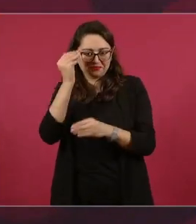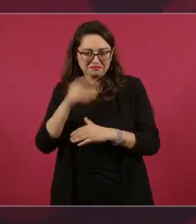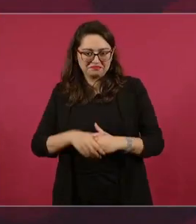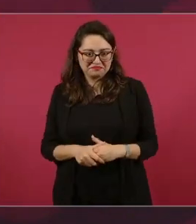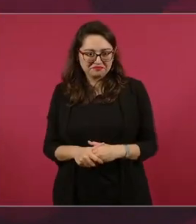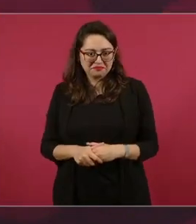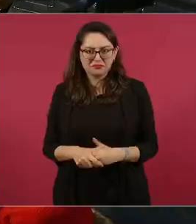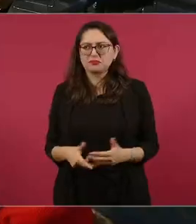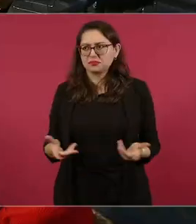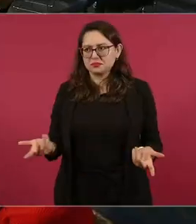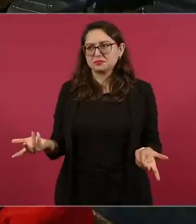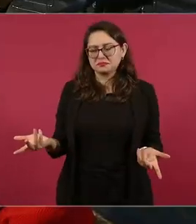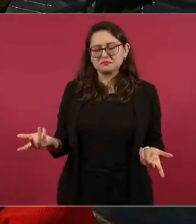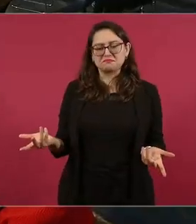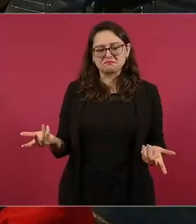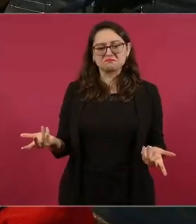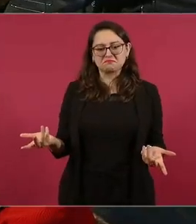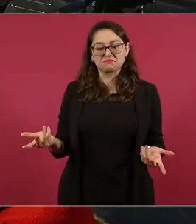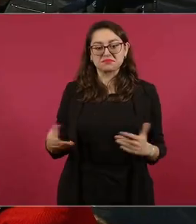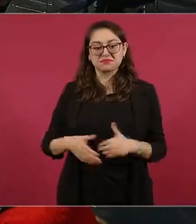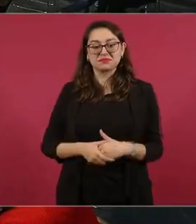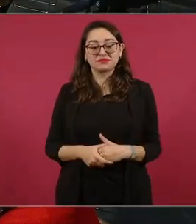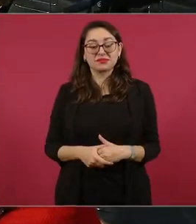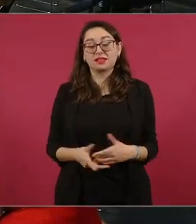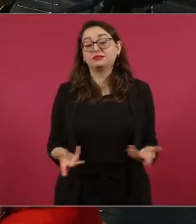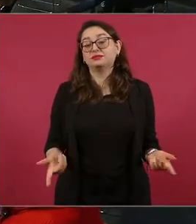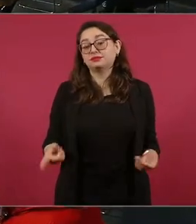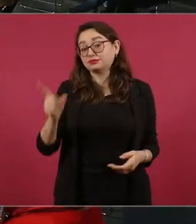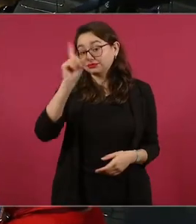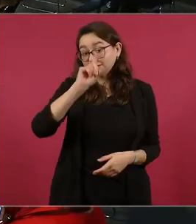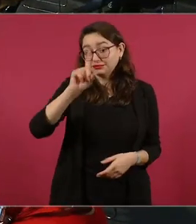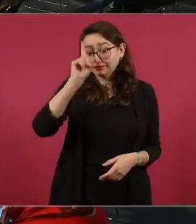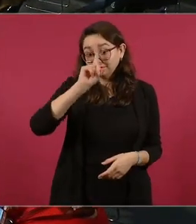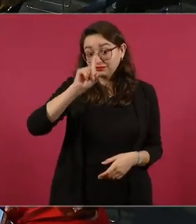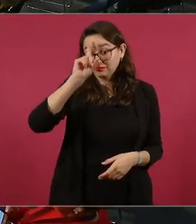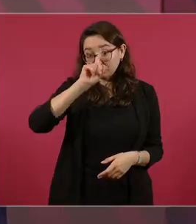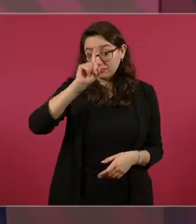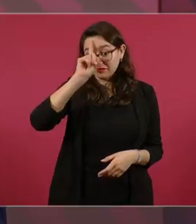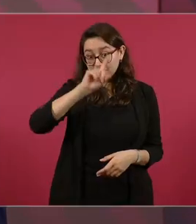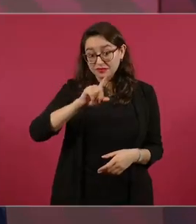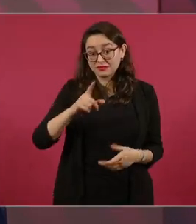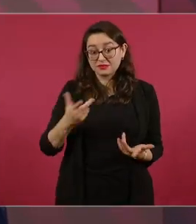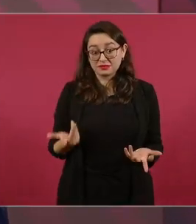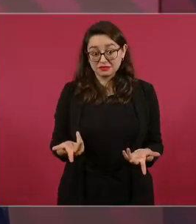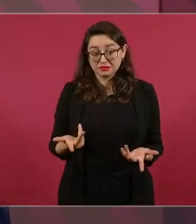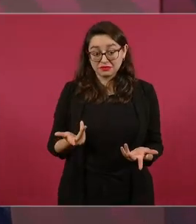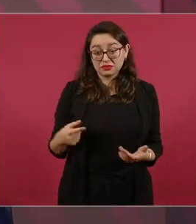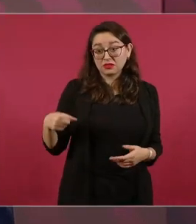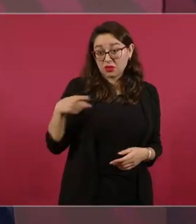también como recomendación, no pierdan mucho el tiempo